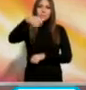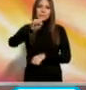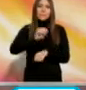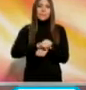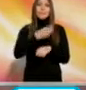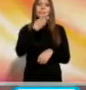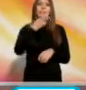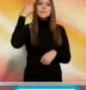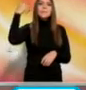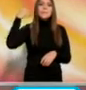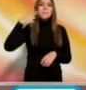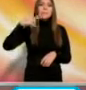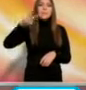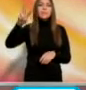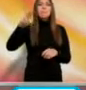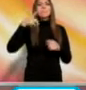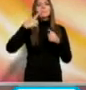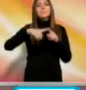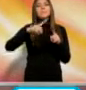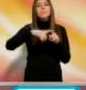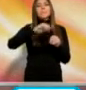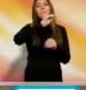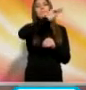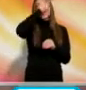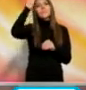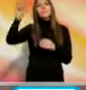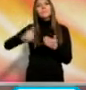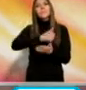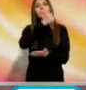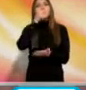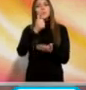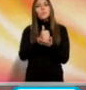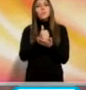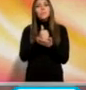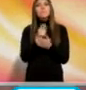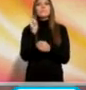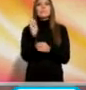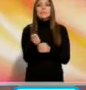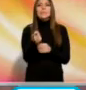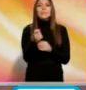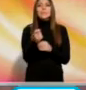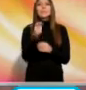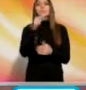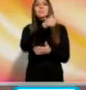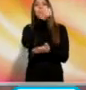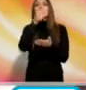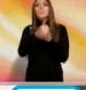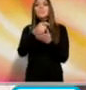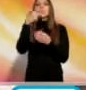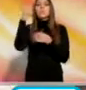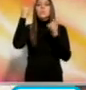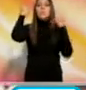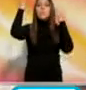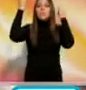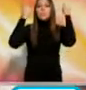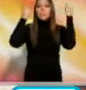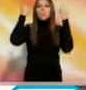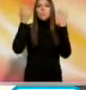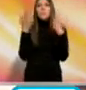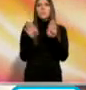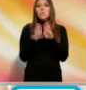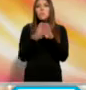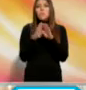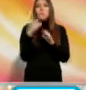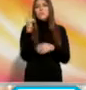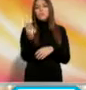Son viajes por ciudades que tienen que ver con la imaginación. ¿En qué sentido? Fíjense que en realidad son